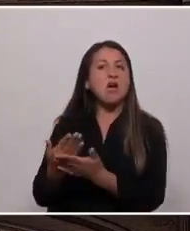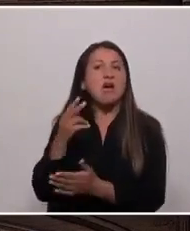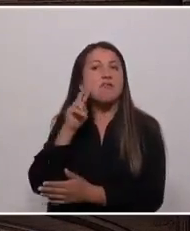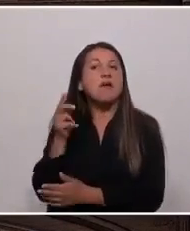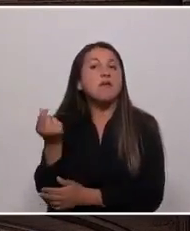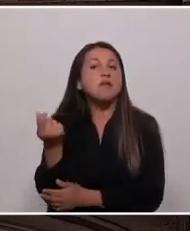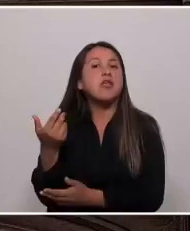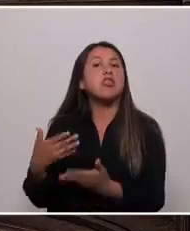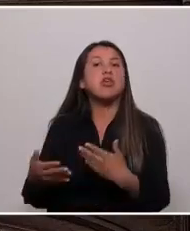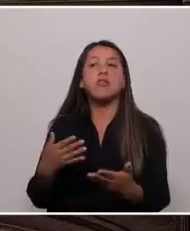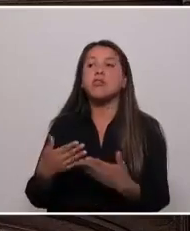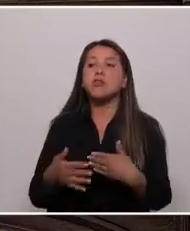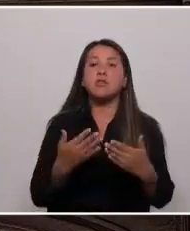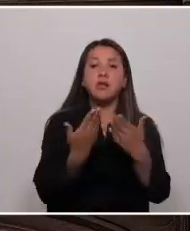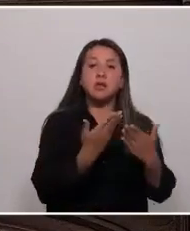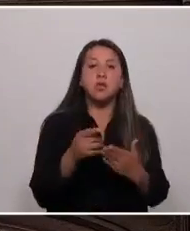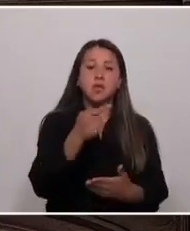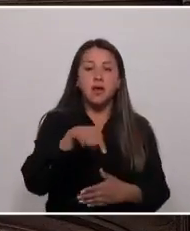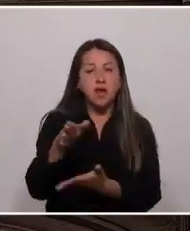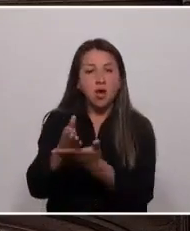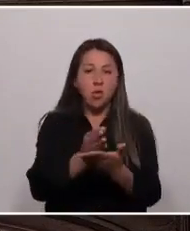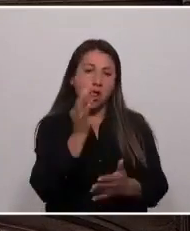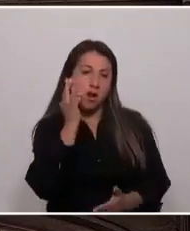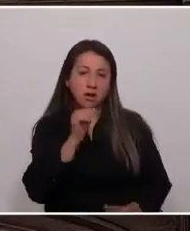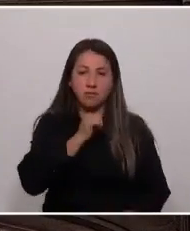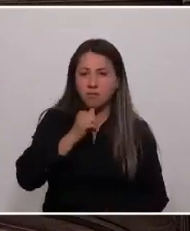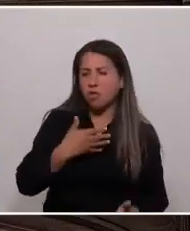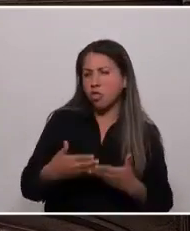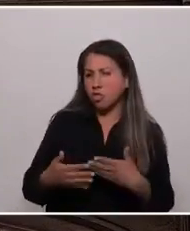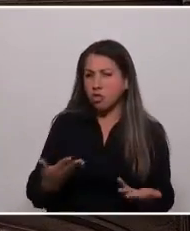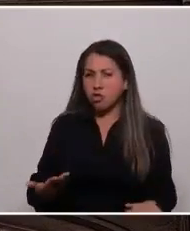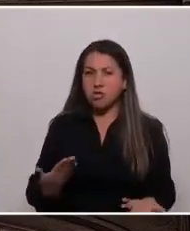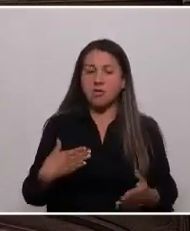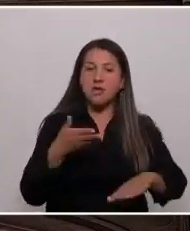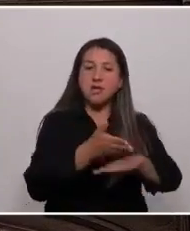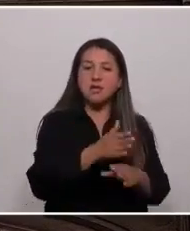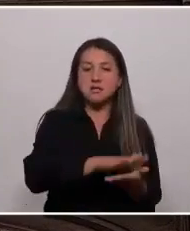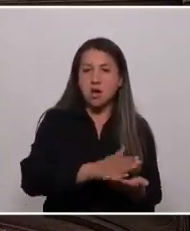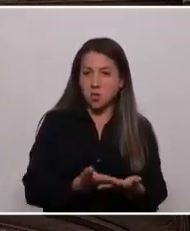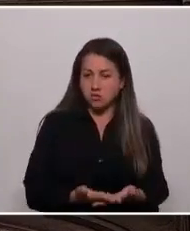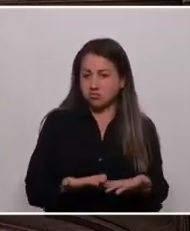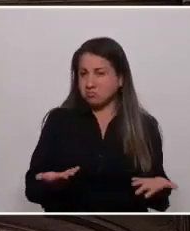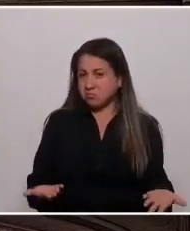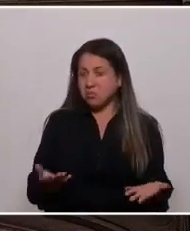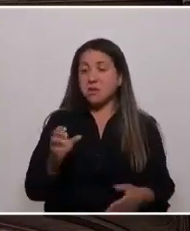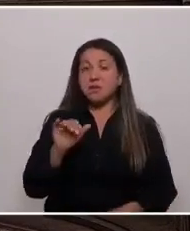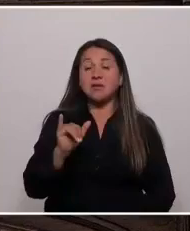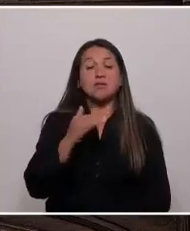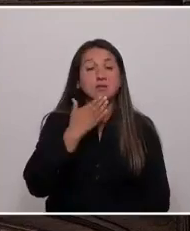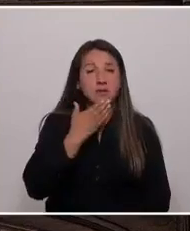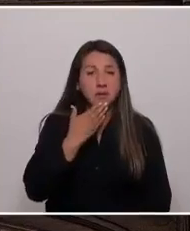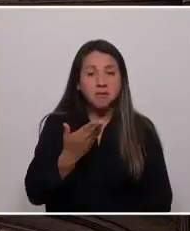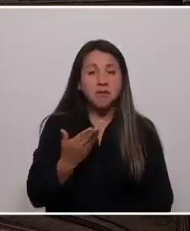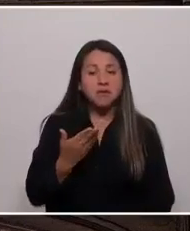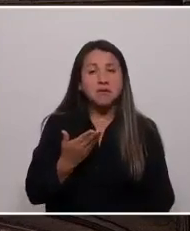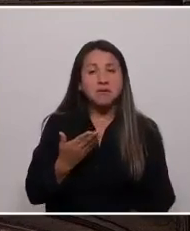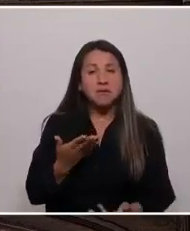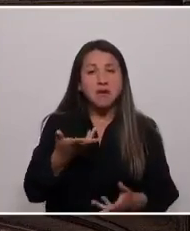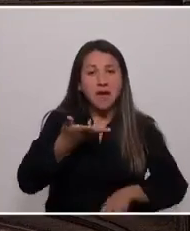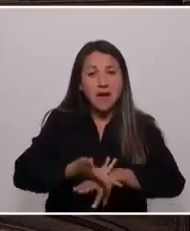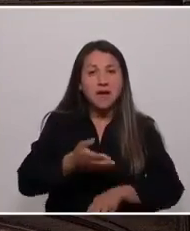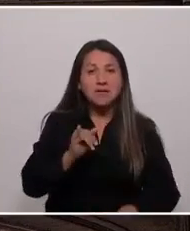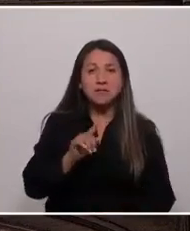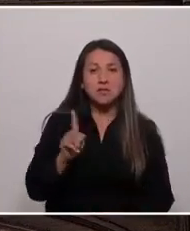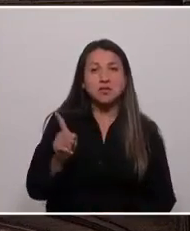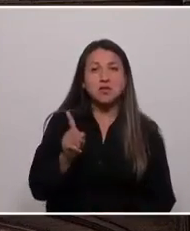vamos a estudiar en donde vamos a recibir una prestación de salud o simplemente si vamos a tener una mejor una vejez digna o no